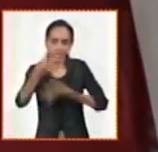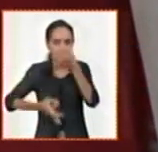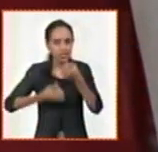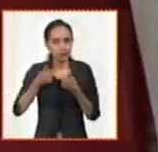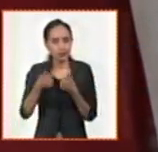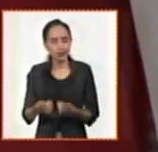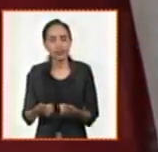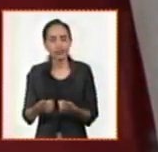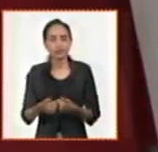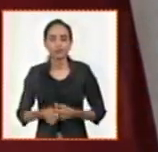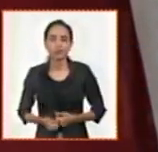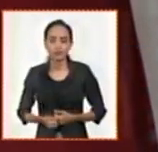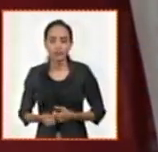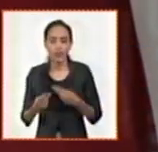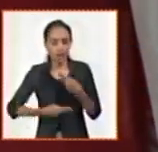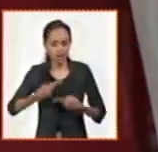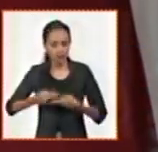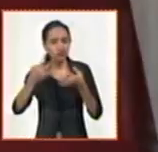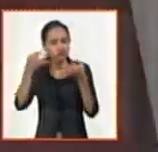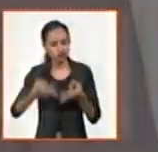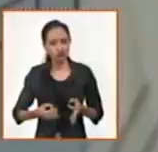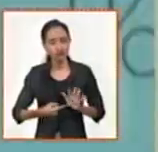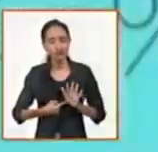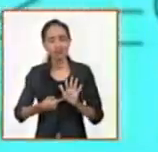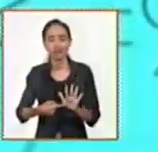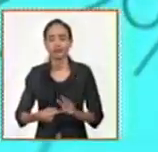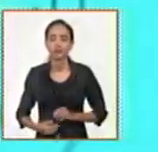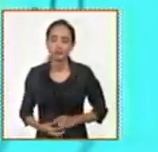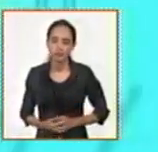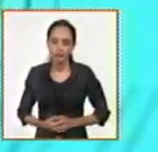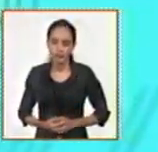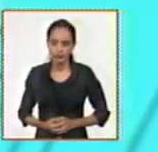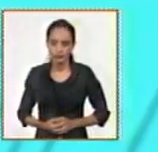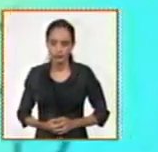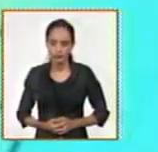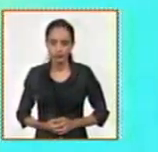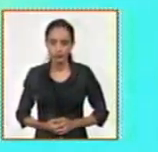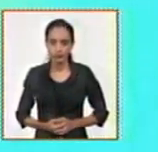y adentrarnos en la arista filosa de los acontecimientos.